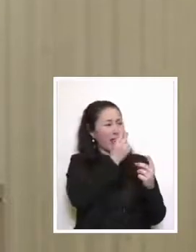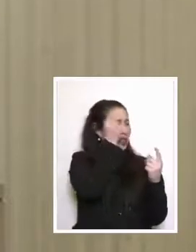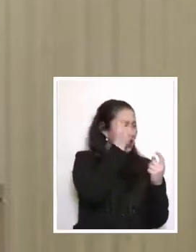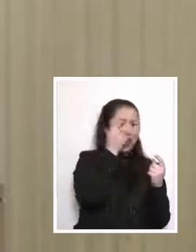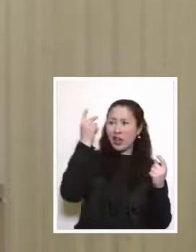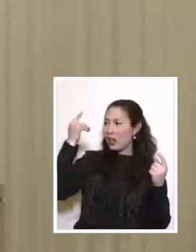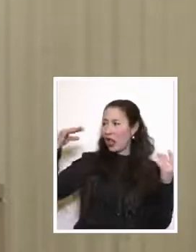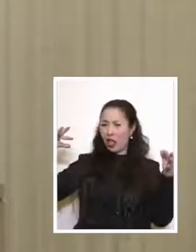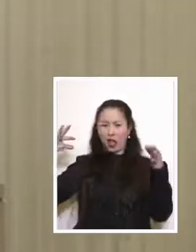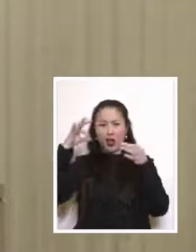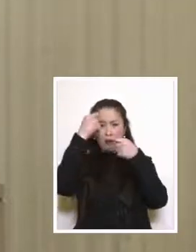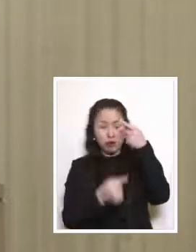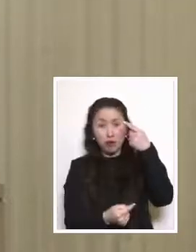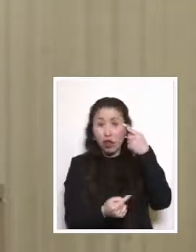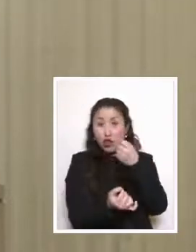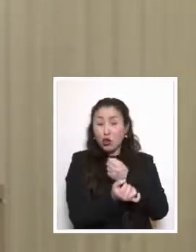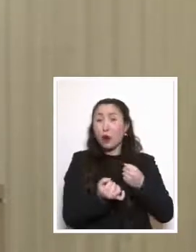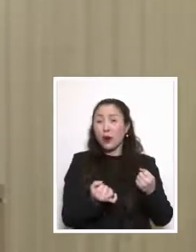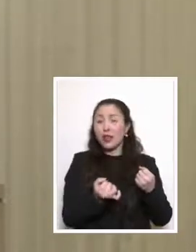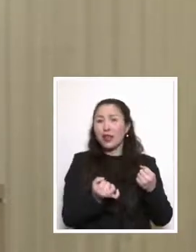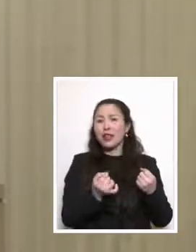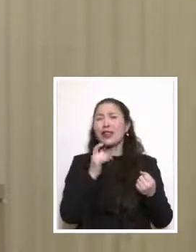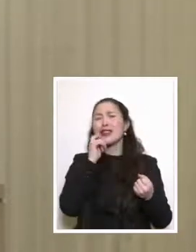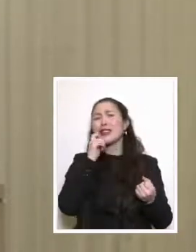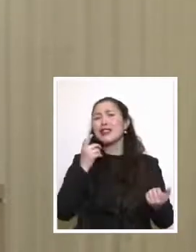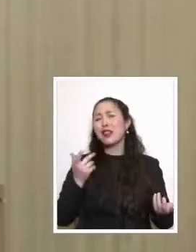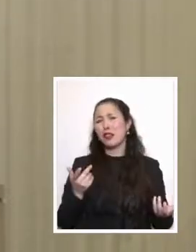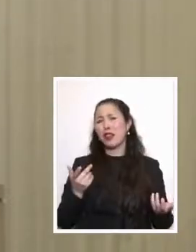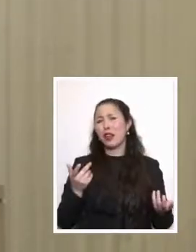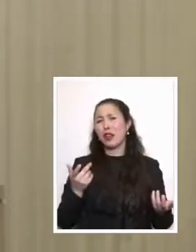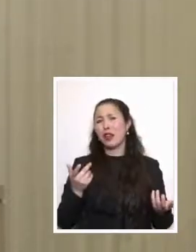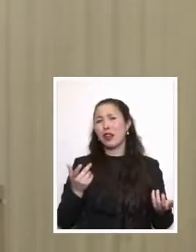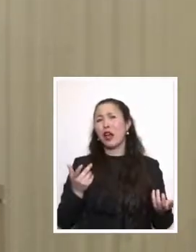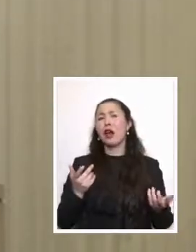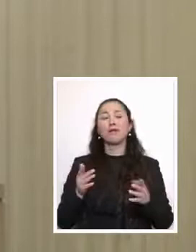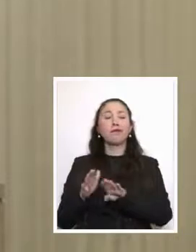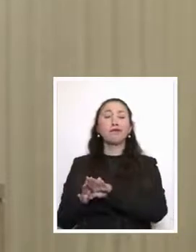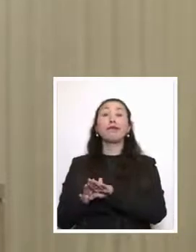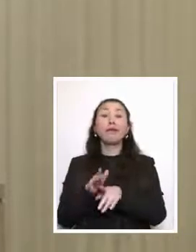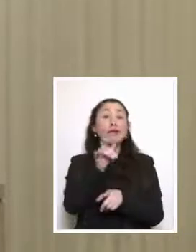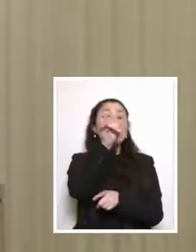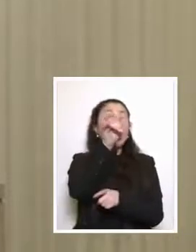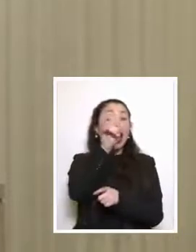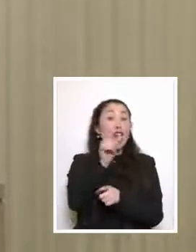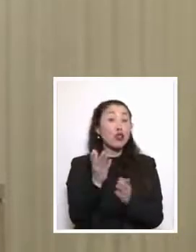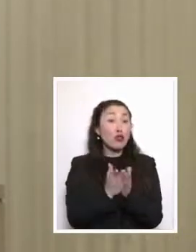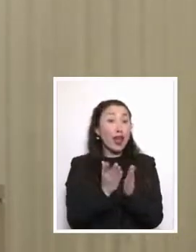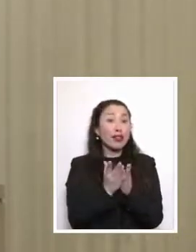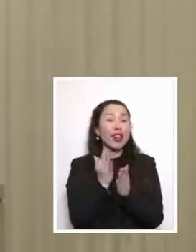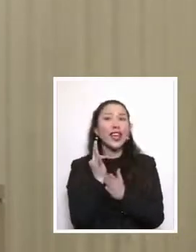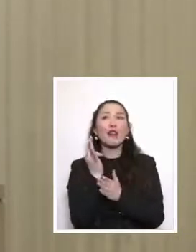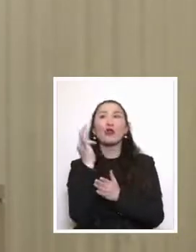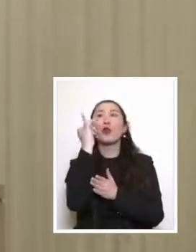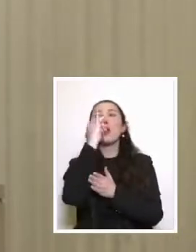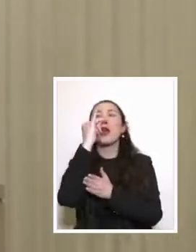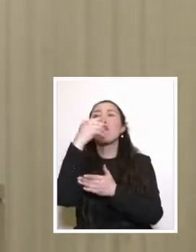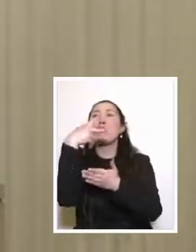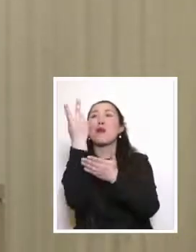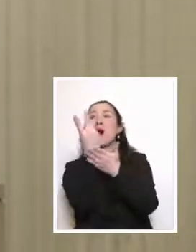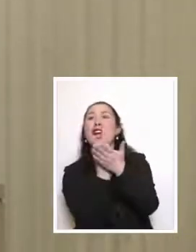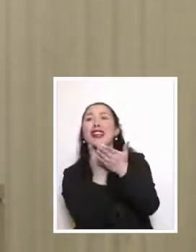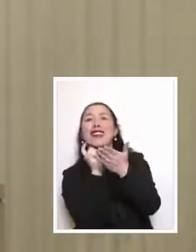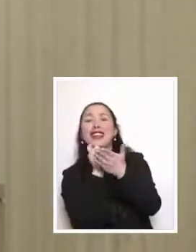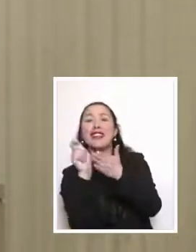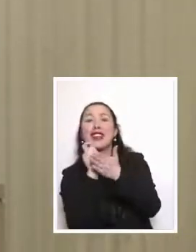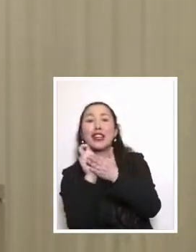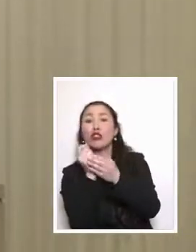específicas que se presentan en un texto, estamos dejando atrás a muchos futuros escritores, a poetas. Podéis